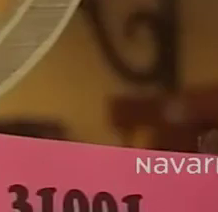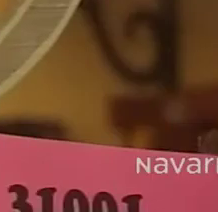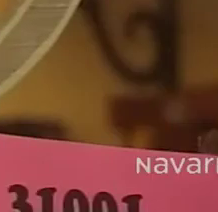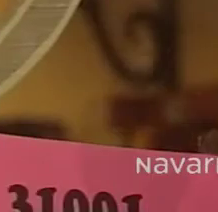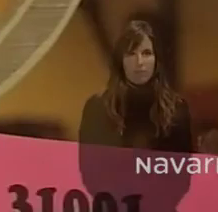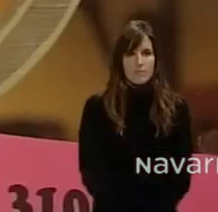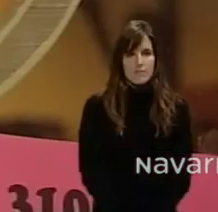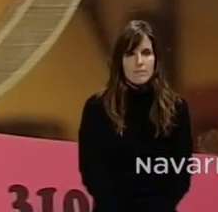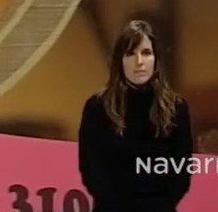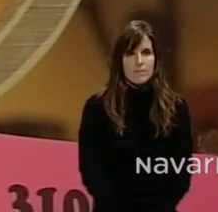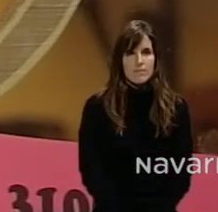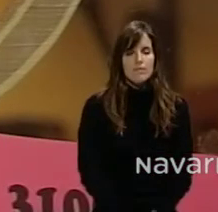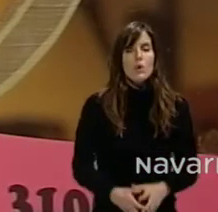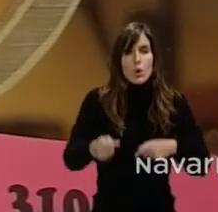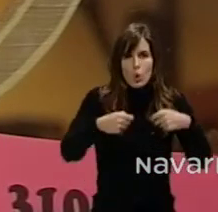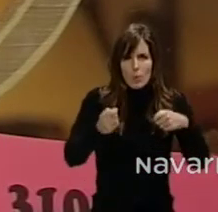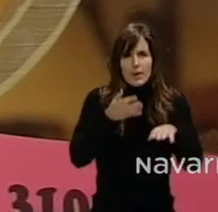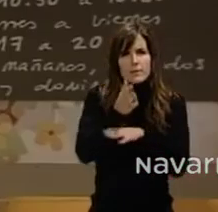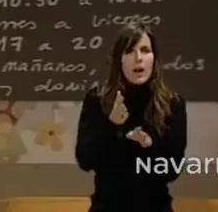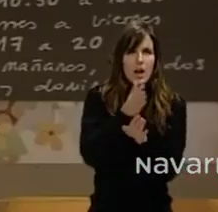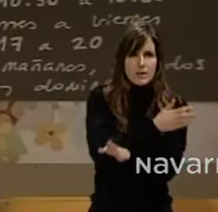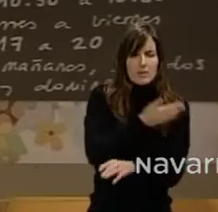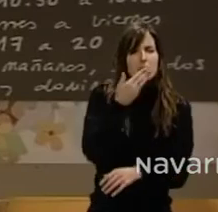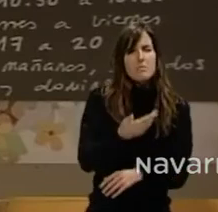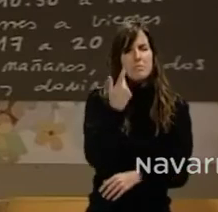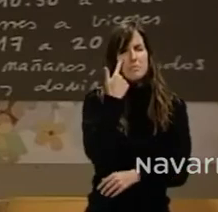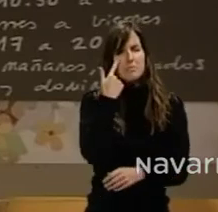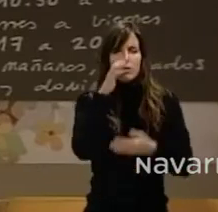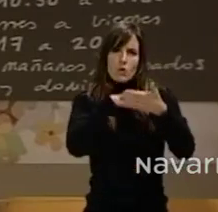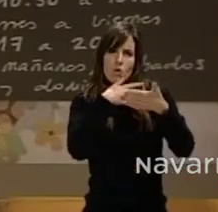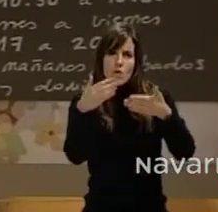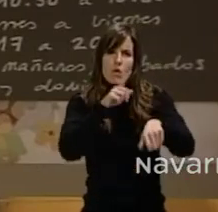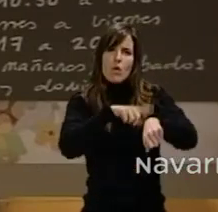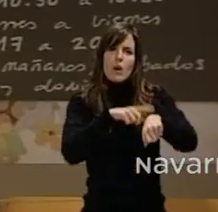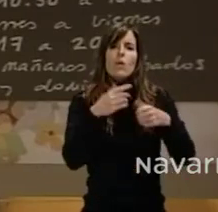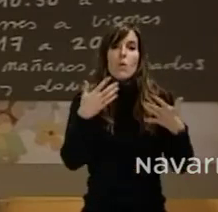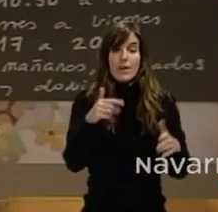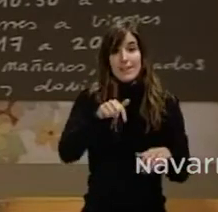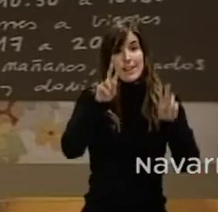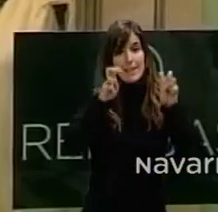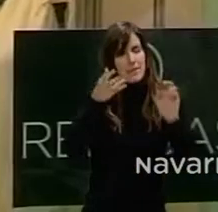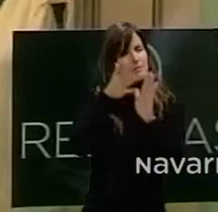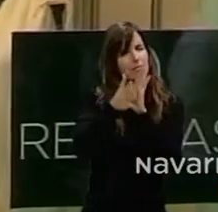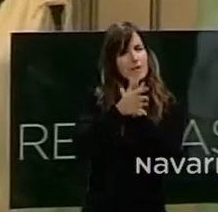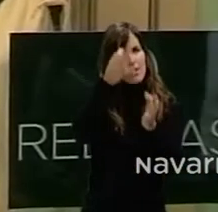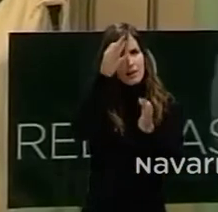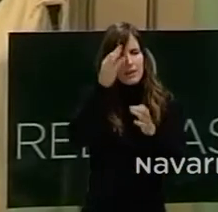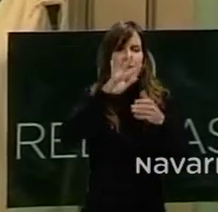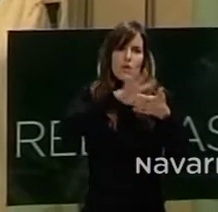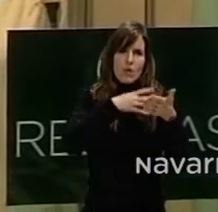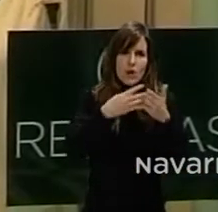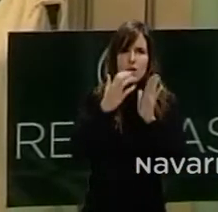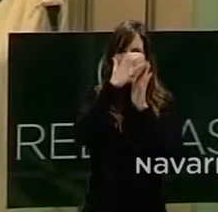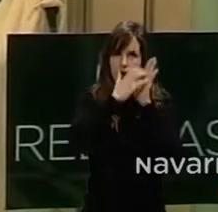Si quieres ir de compras es importante tener en cuenta el horario. Precisamente este será nuestro tema del día. Los horarios, las rebajas y la